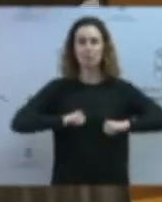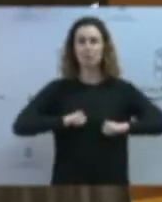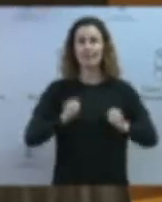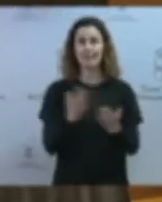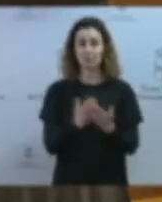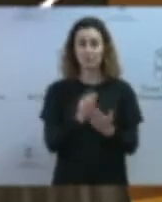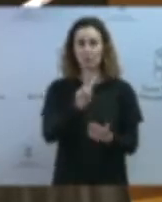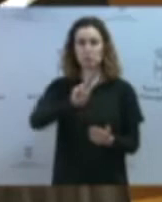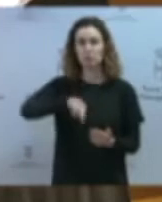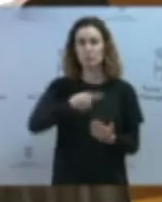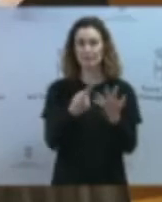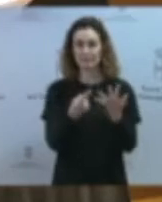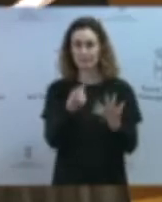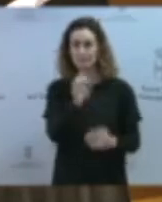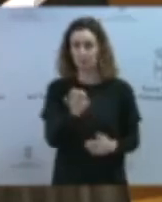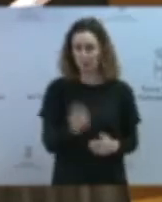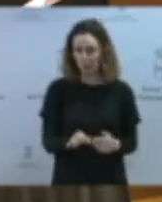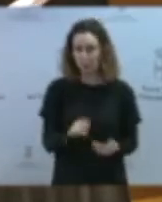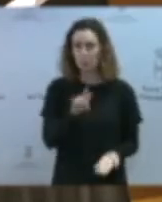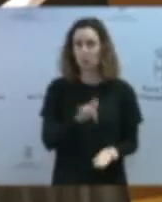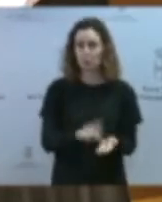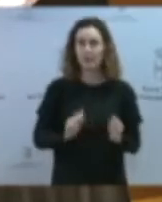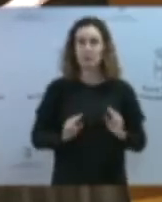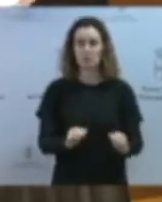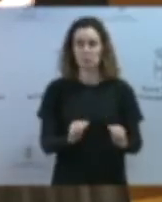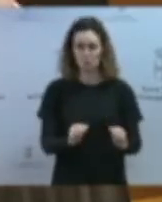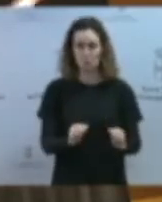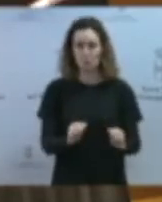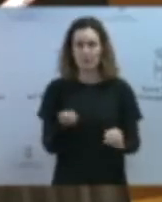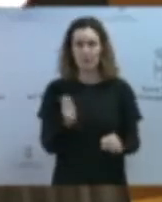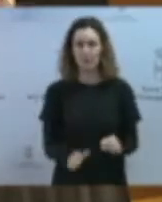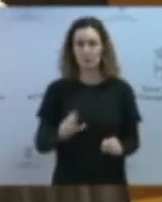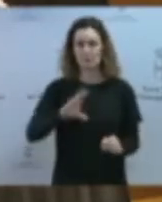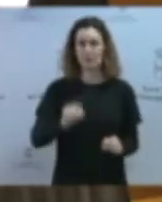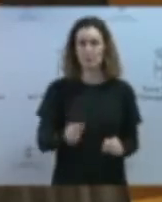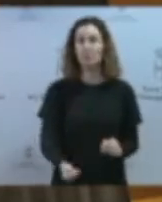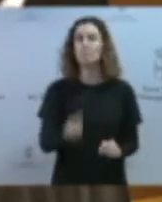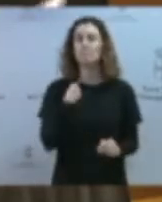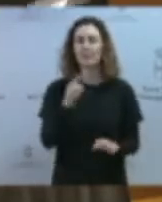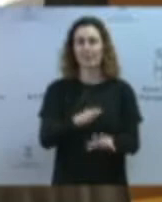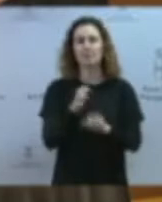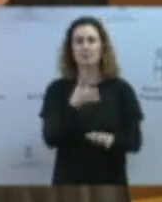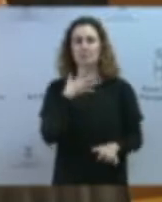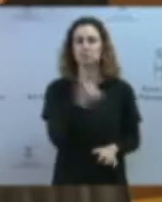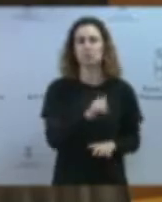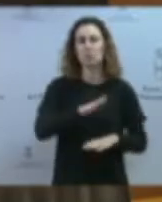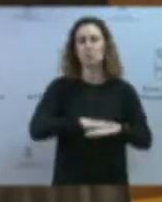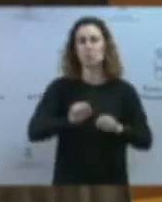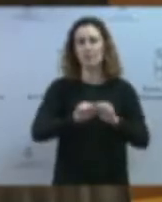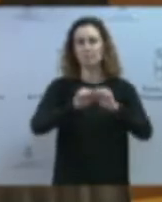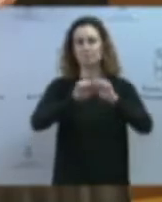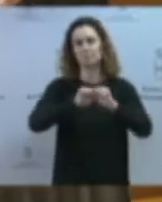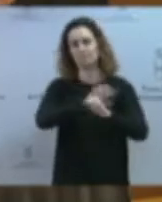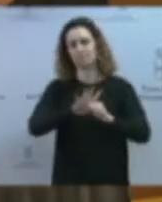su carrera profesional como consecuencia de la pérdida de aprendizaje y habilidades generadas por la pandemia. Y esto va a afectar, ojo, a los alumnos